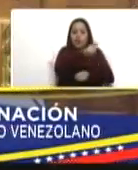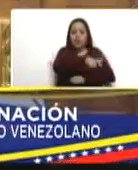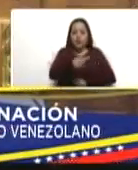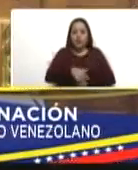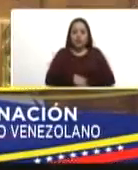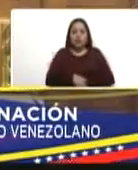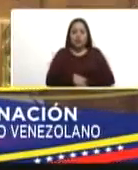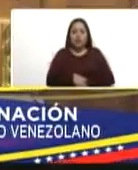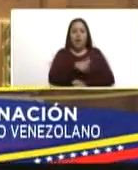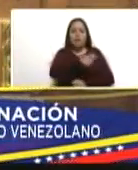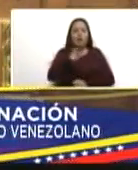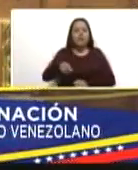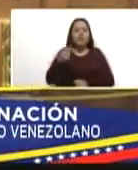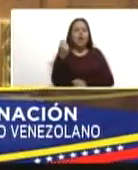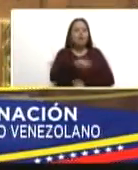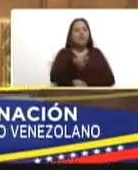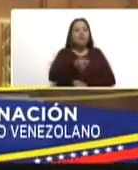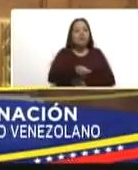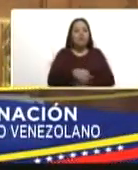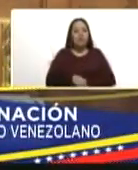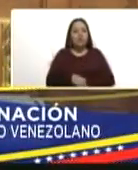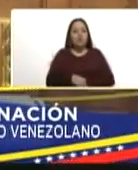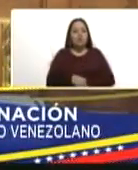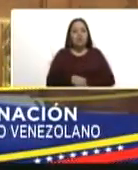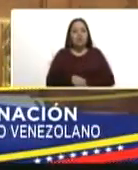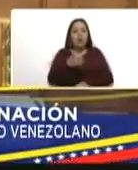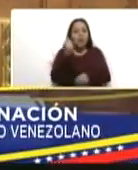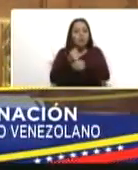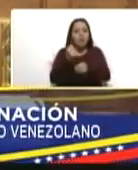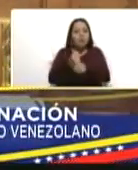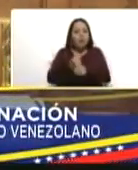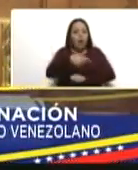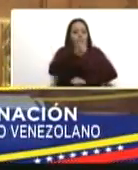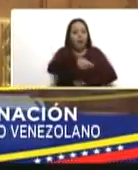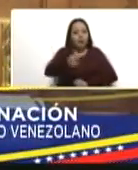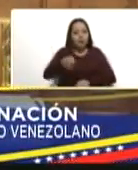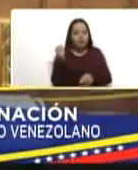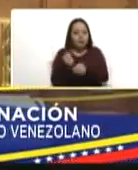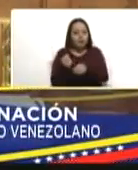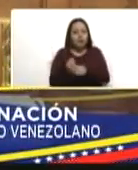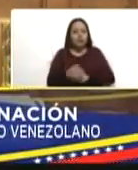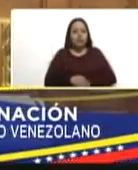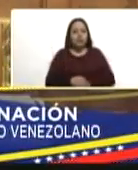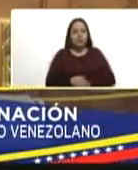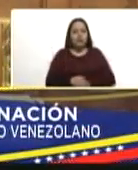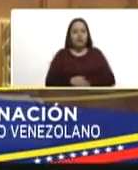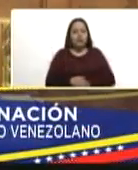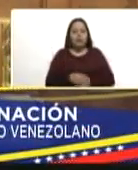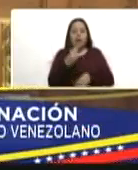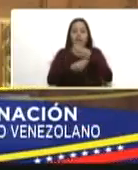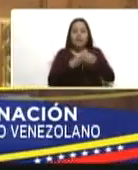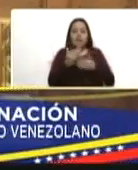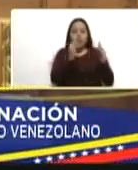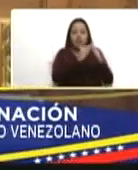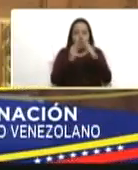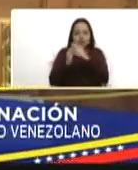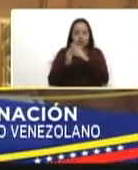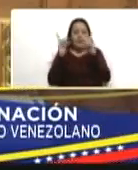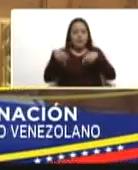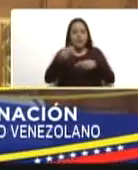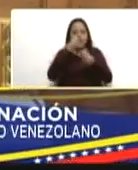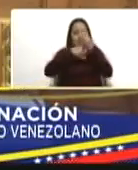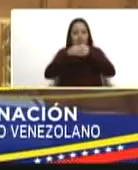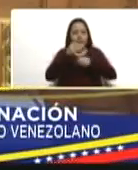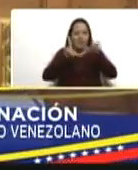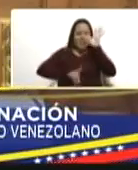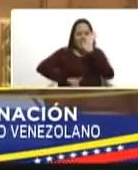para las pensiones para los salarios para construir vivienda para la alimentación para